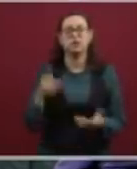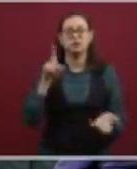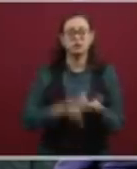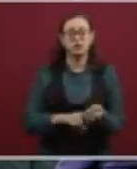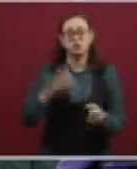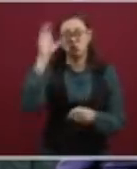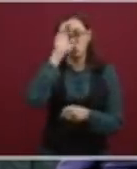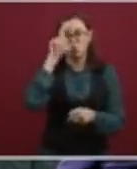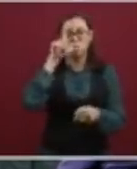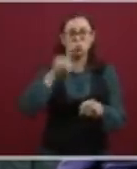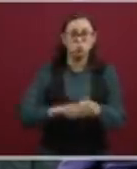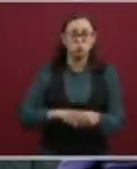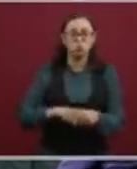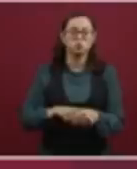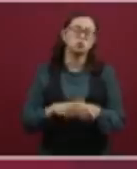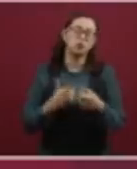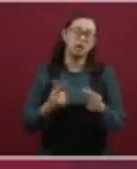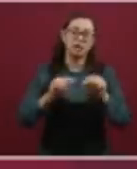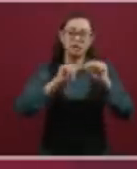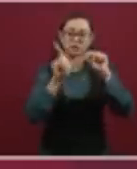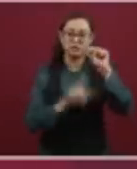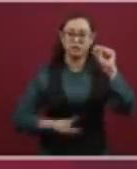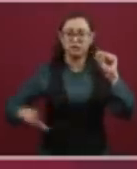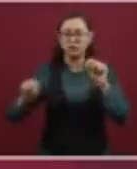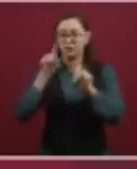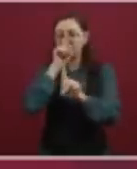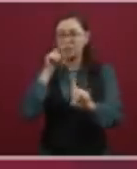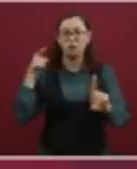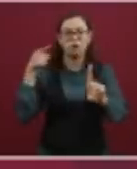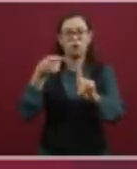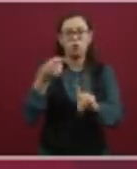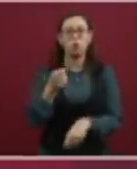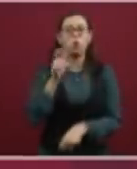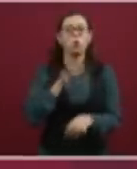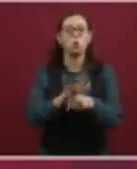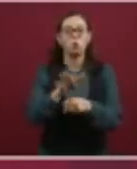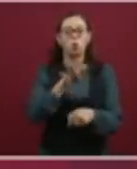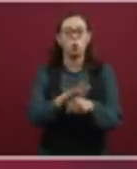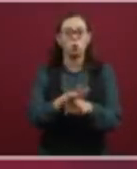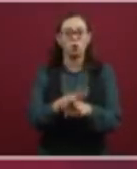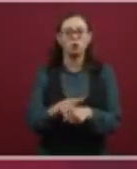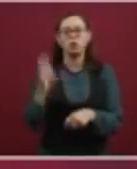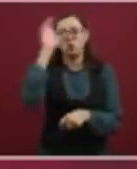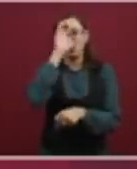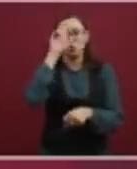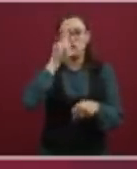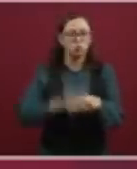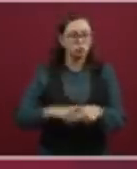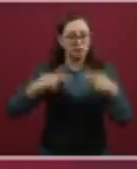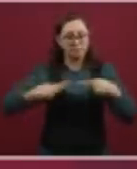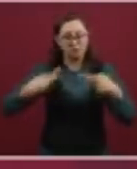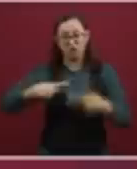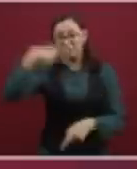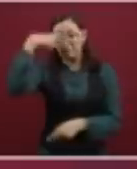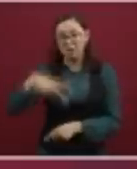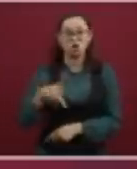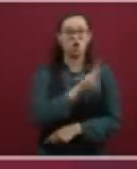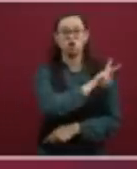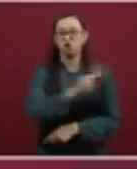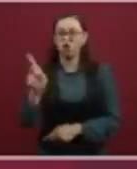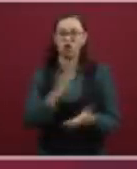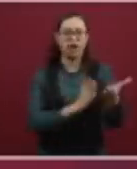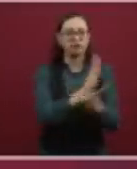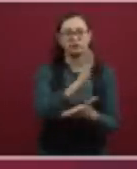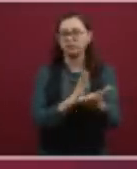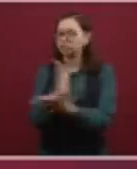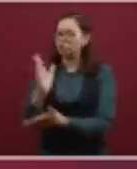culturales del Estado mexicano tienen como función garantizar el acceso a la cultura a todos los mexicanos sin discriminación